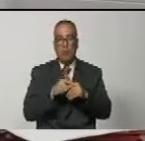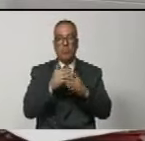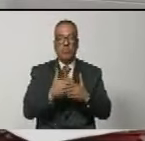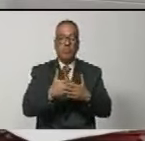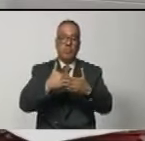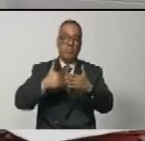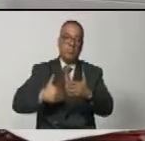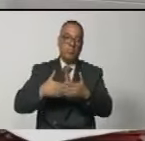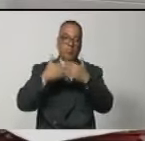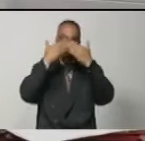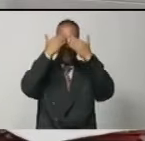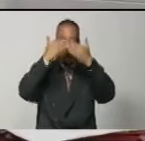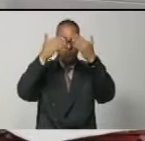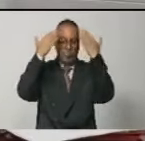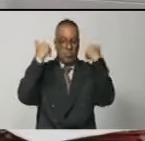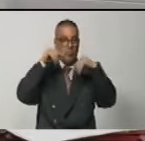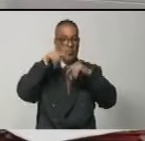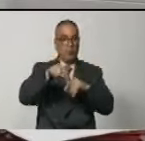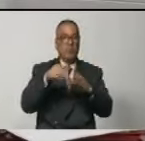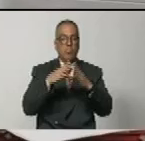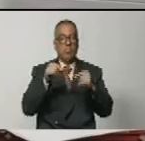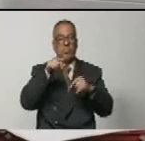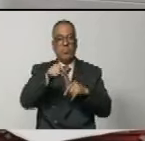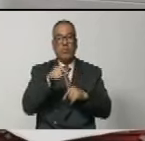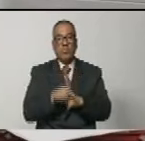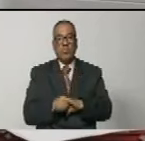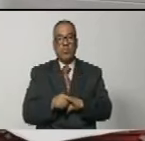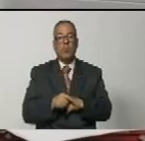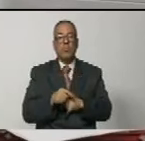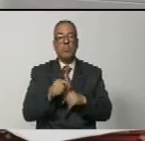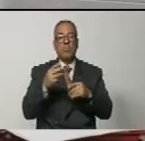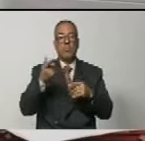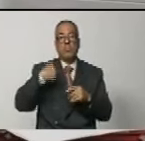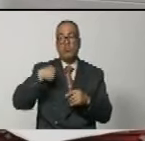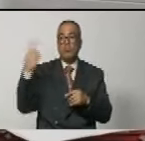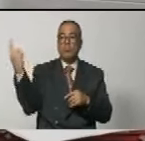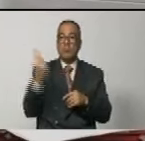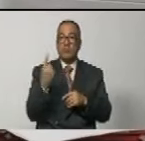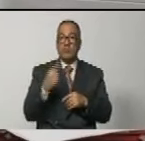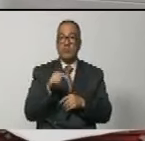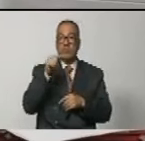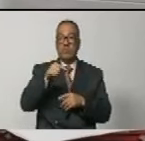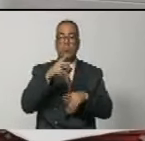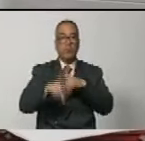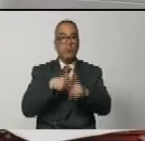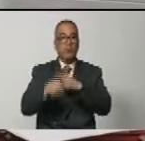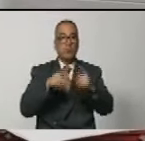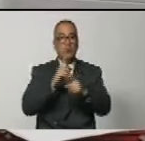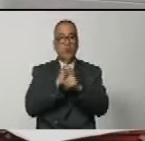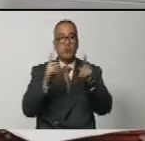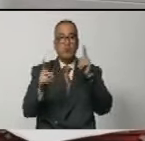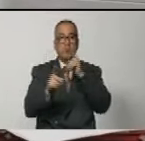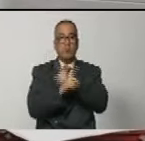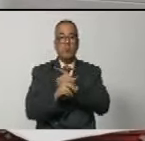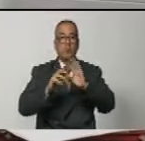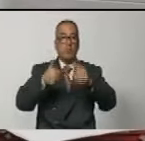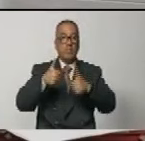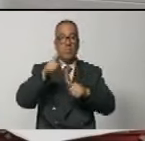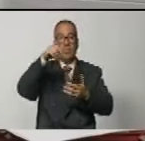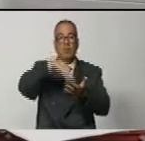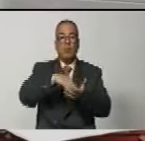postergados, que reivindique a quienes tuvo que venir el proceso de cambios iniciado